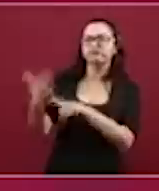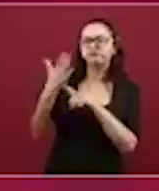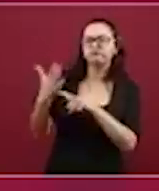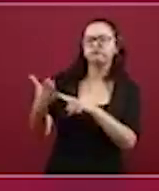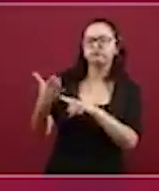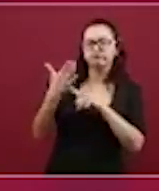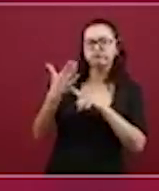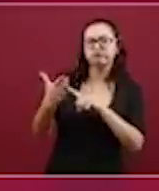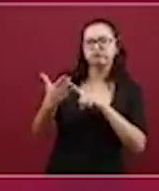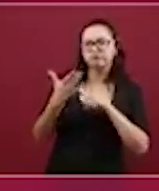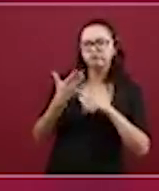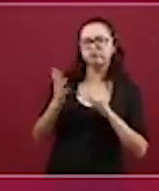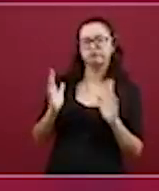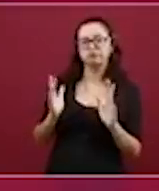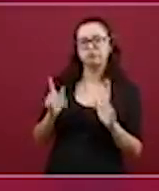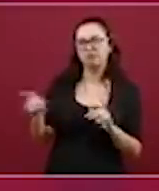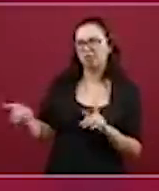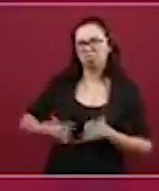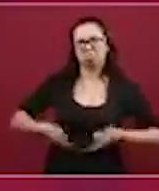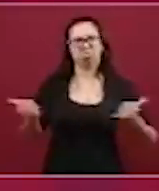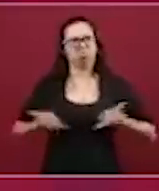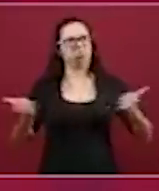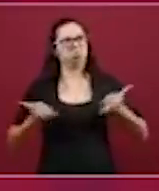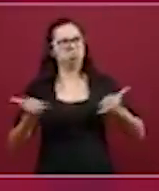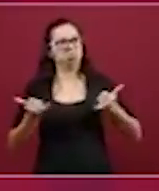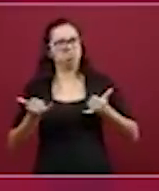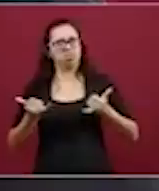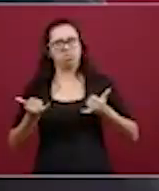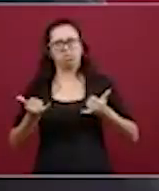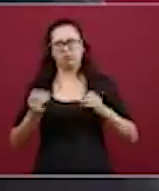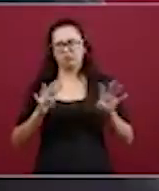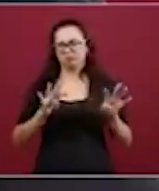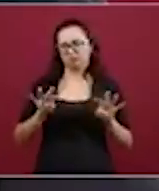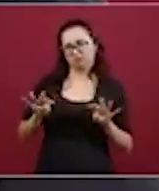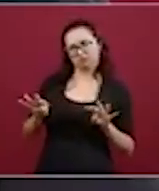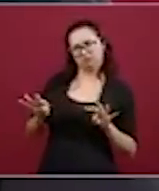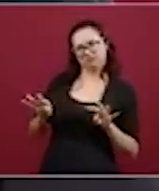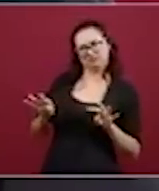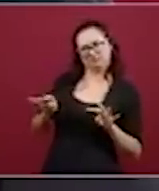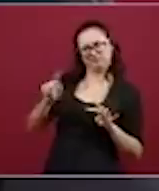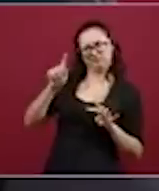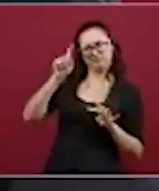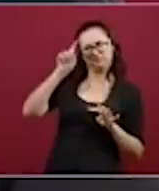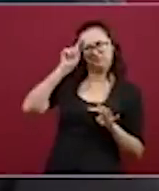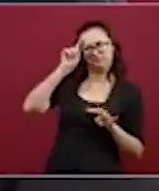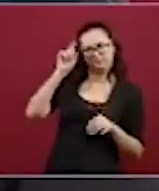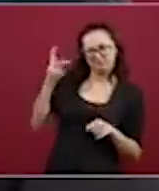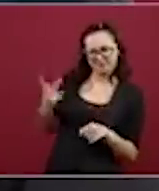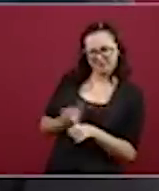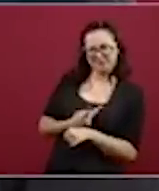Ya lo ven a uno con malos ojos, los ciudadanos, la gente.